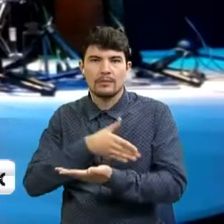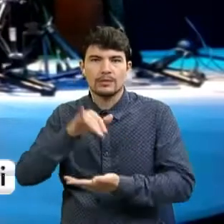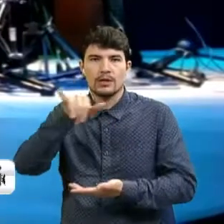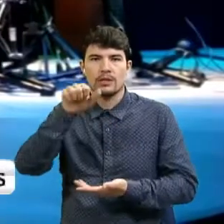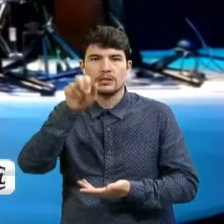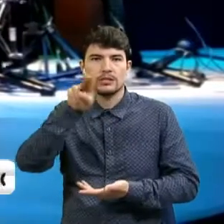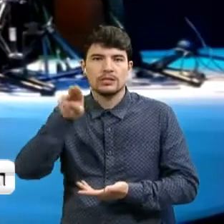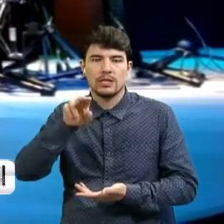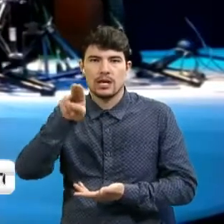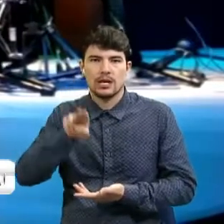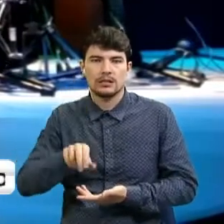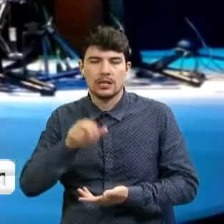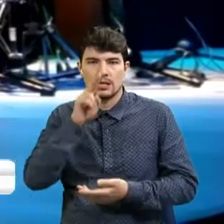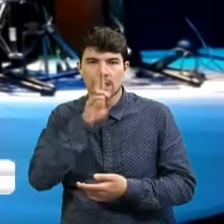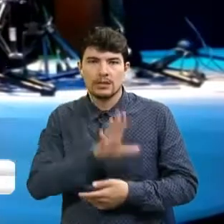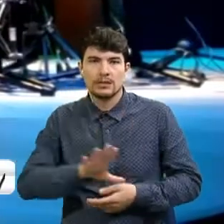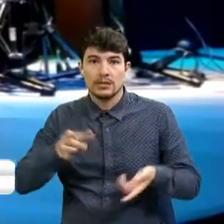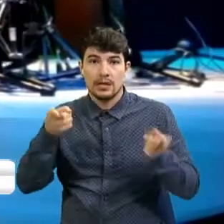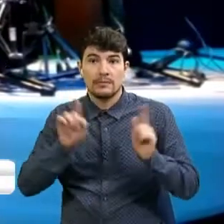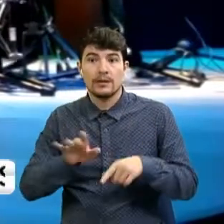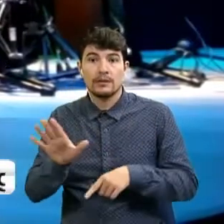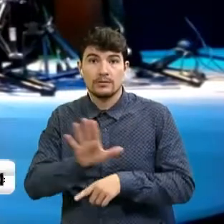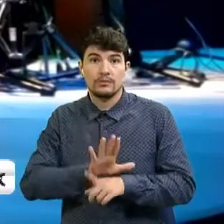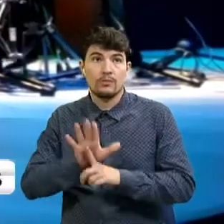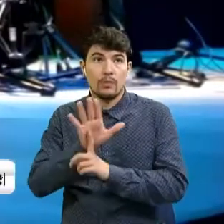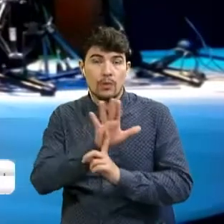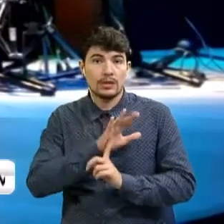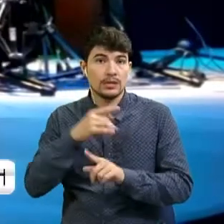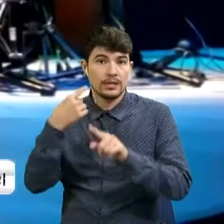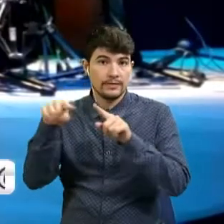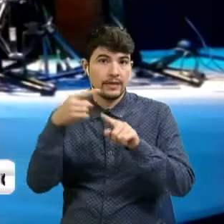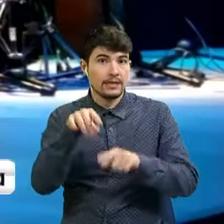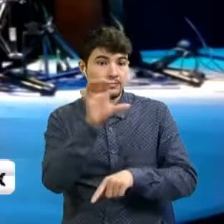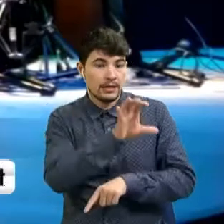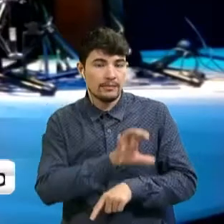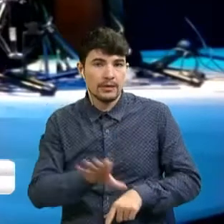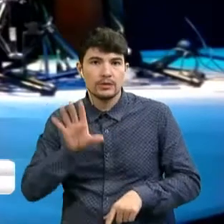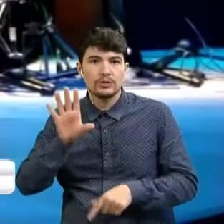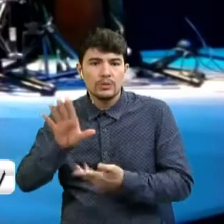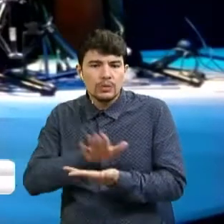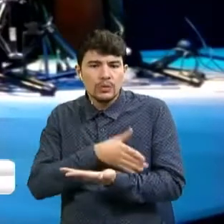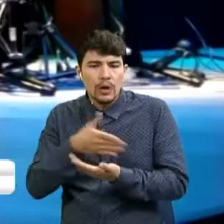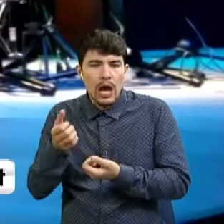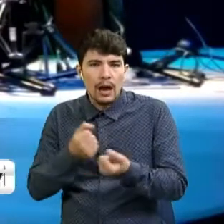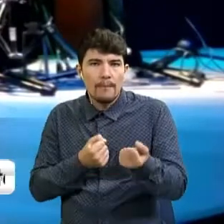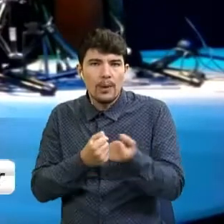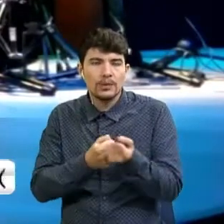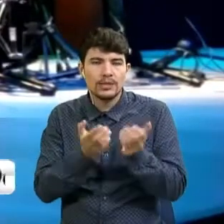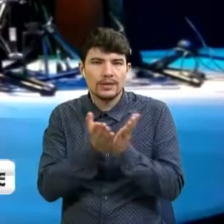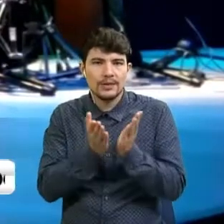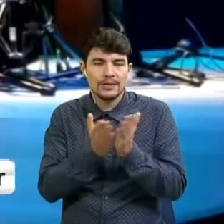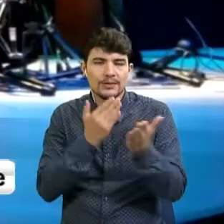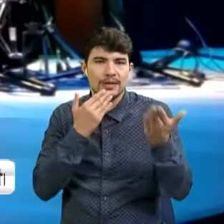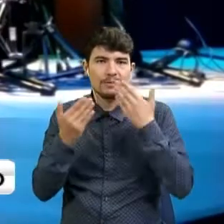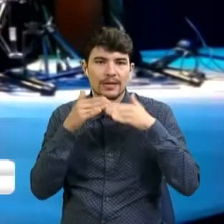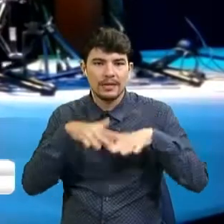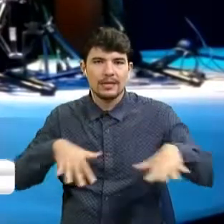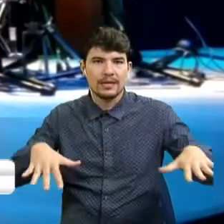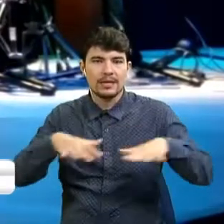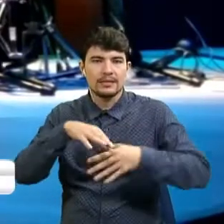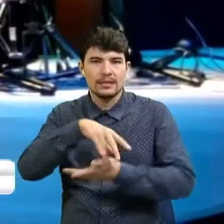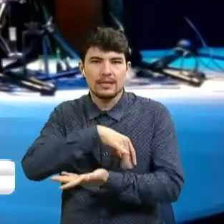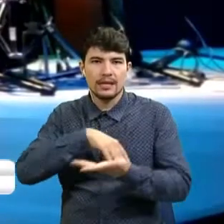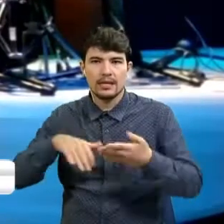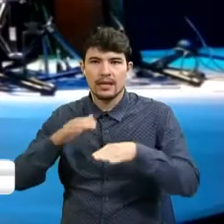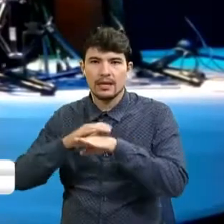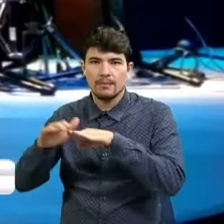con presentaciones en distintos países. El concierto apoya la educación rural de Santander. Se invita